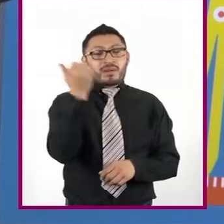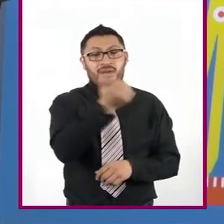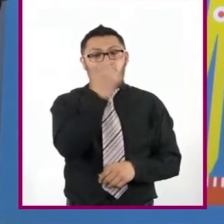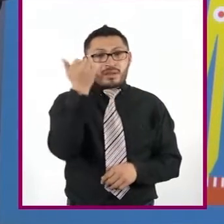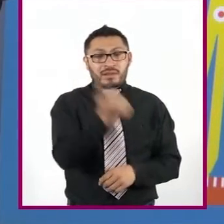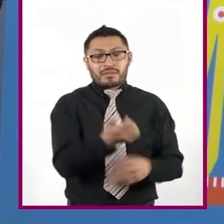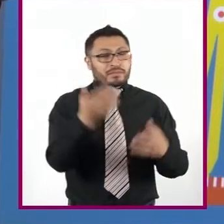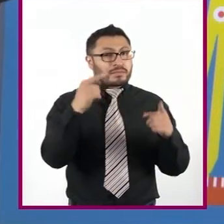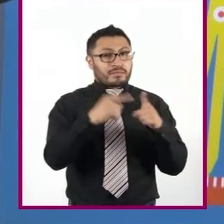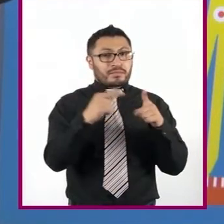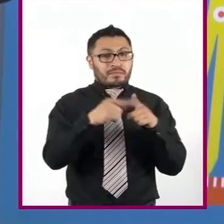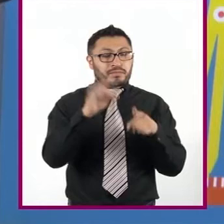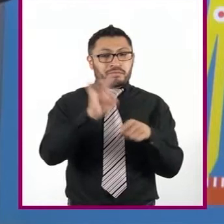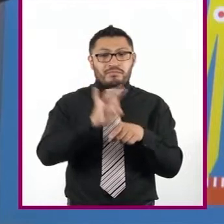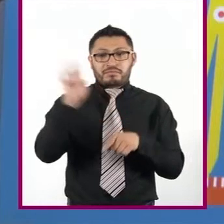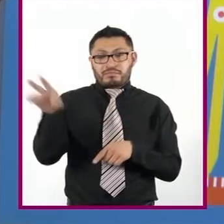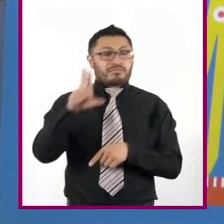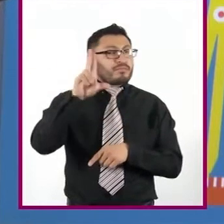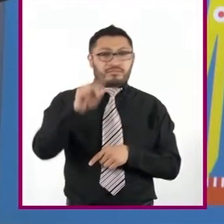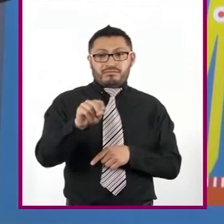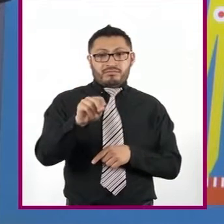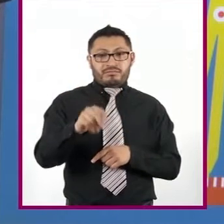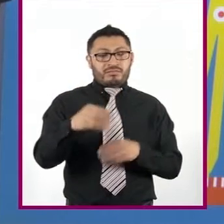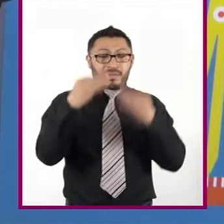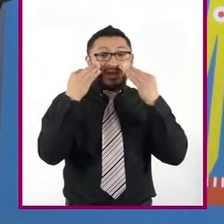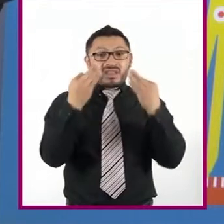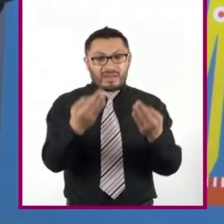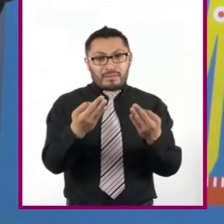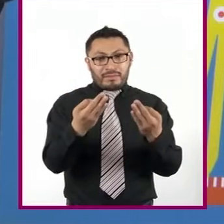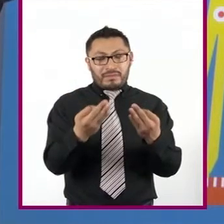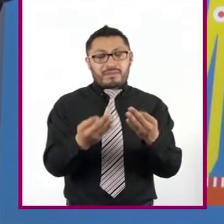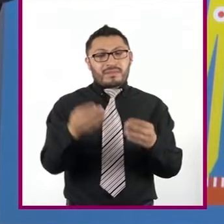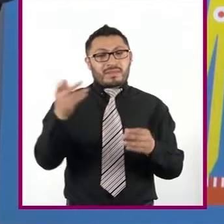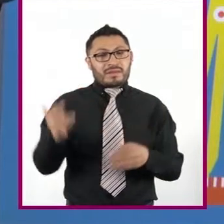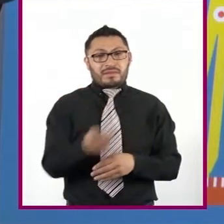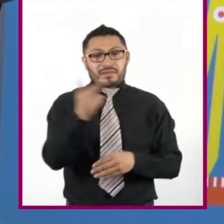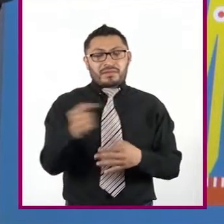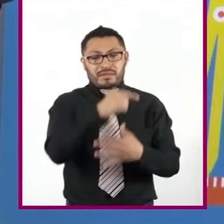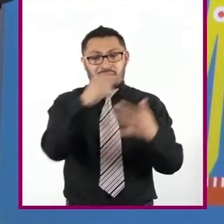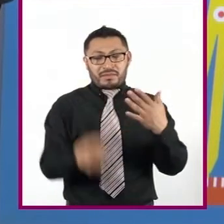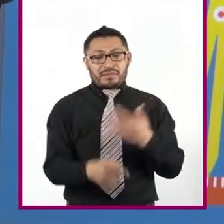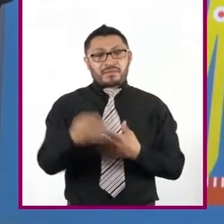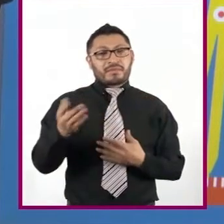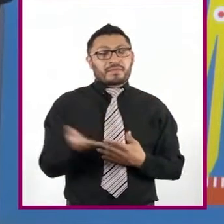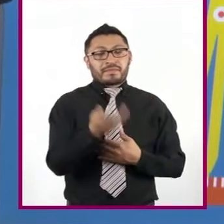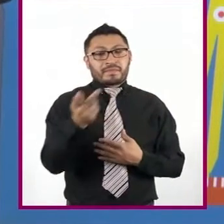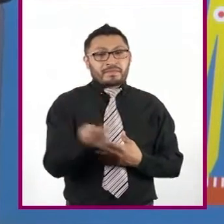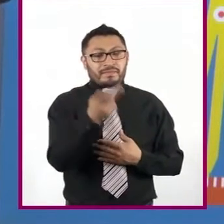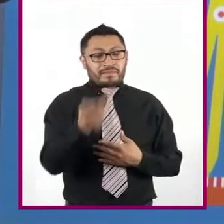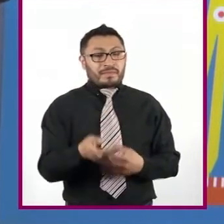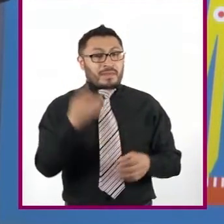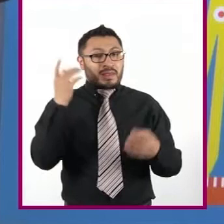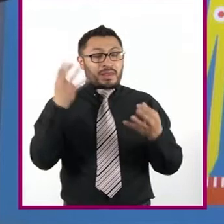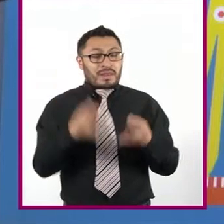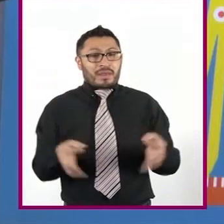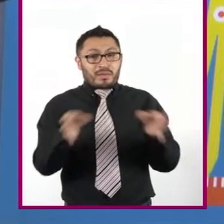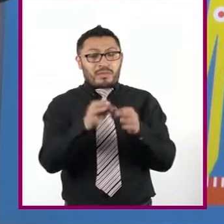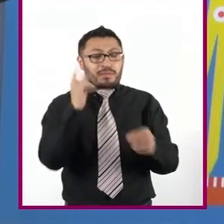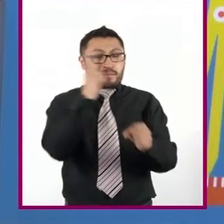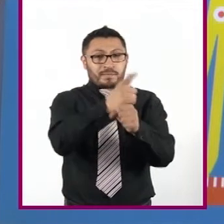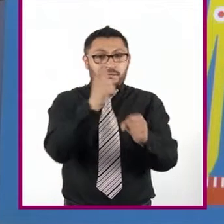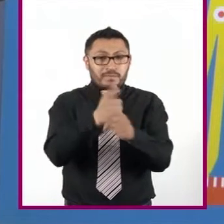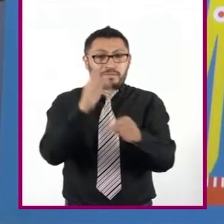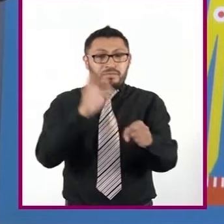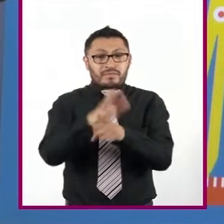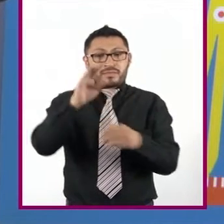alumnos no entregan sus tareas. Pudimos ver que la encuesta aplicada fue determinante para descubrir la